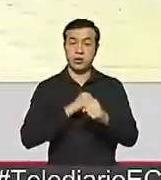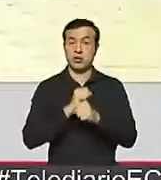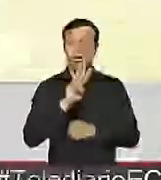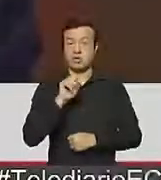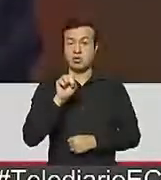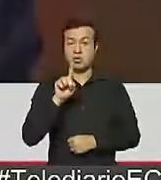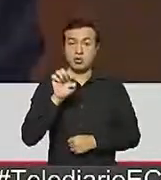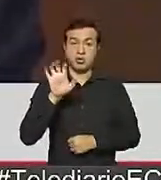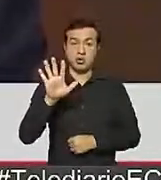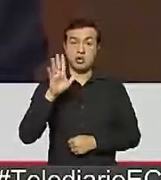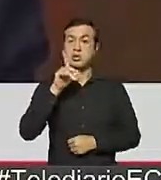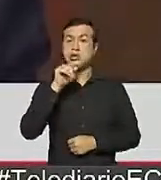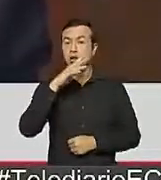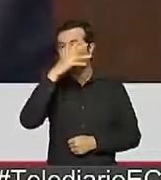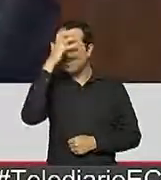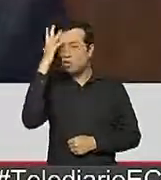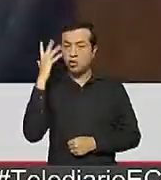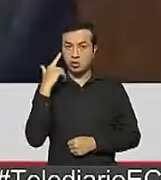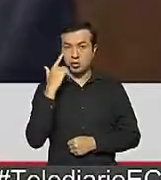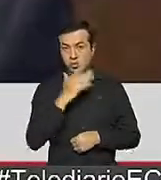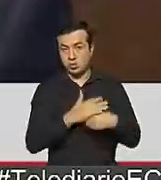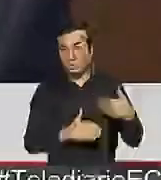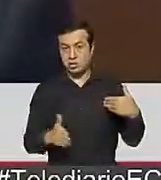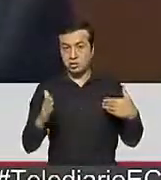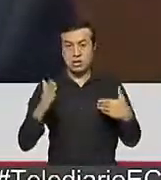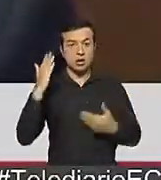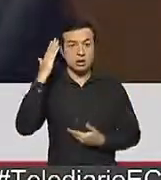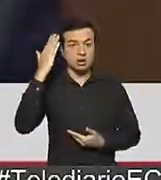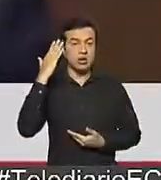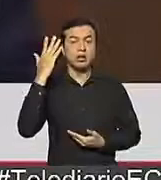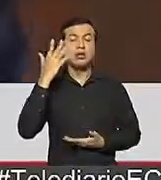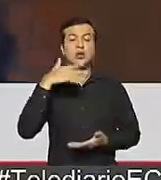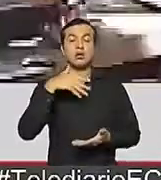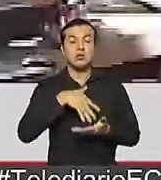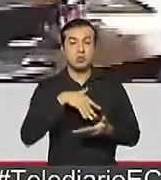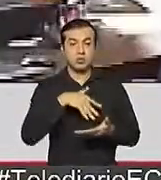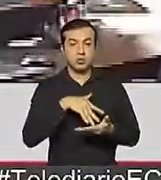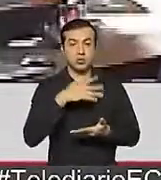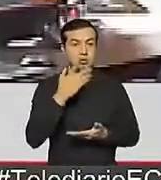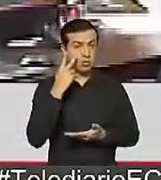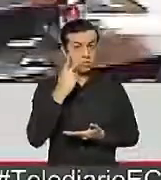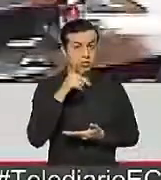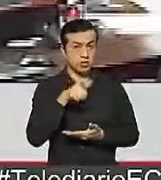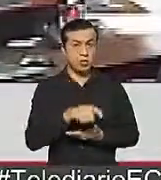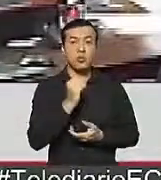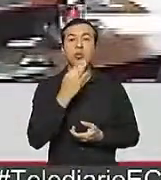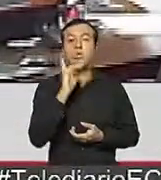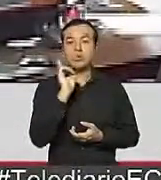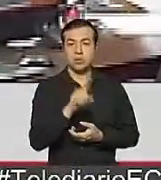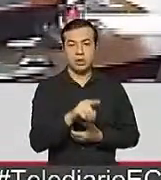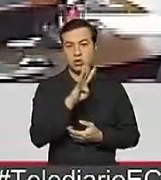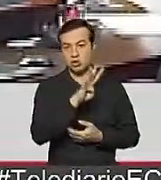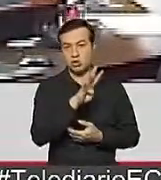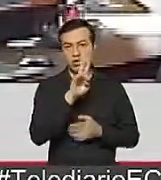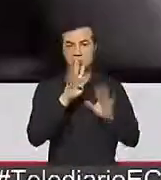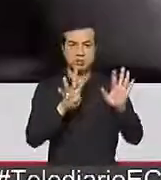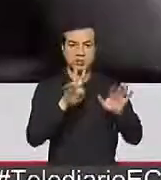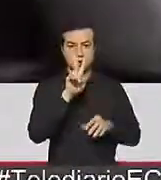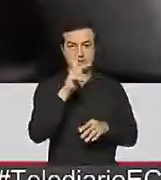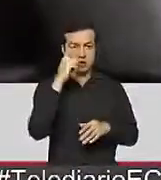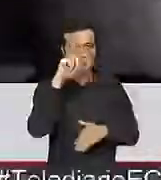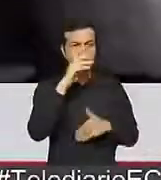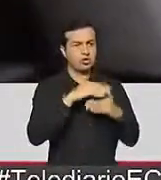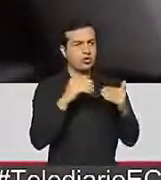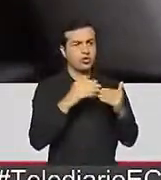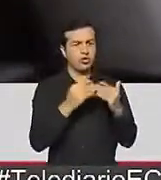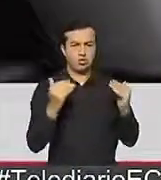Mauricio Rodas. La fase de estudios, por su parte, se firmó en la alcaldía de Augusto Barrera en el 2013 y alcanzaba los 1.492 millones de dólares. La